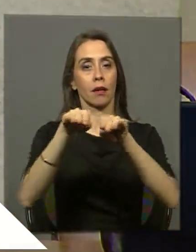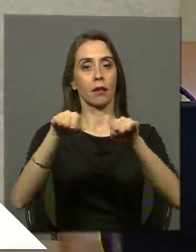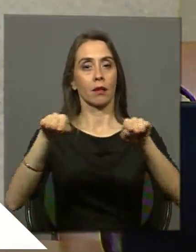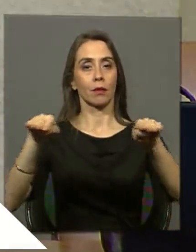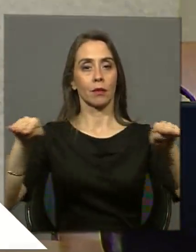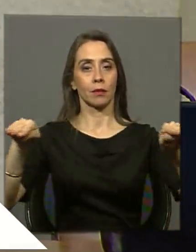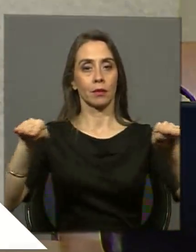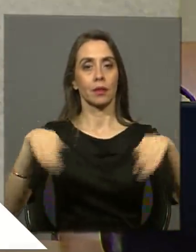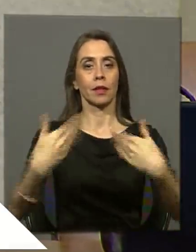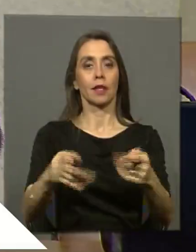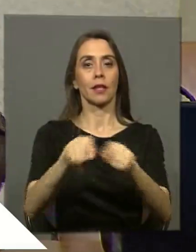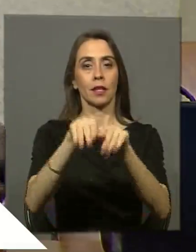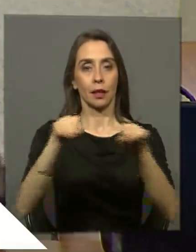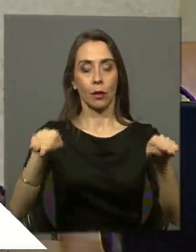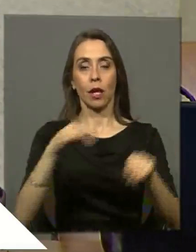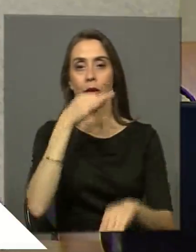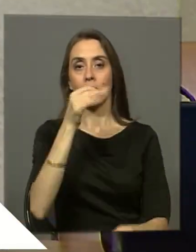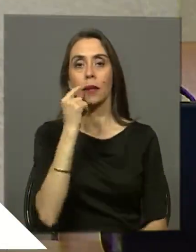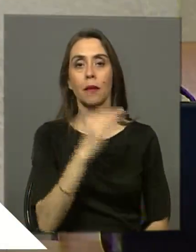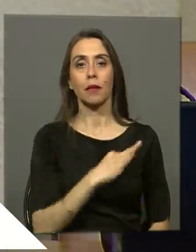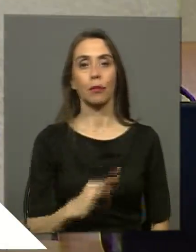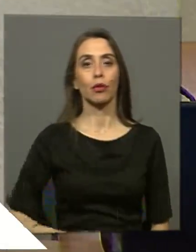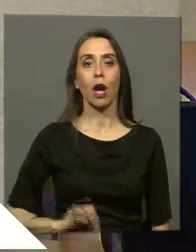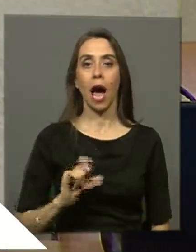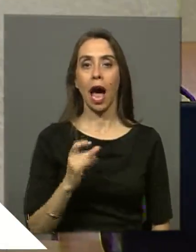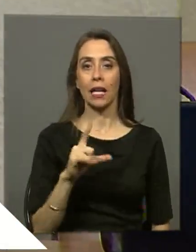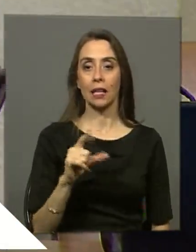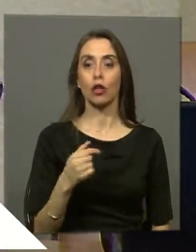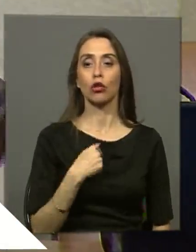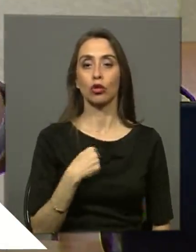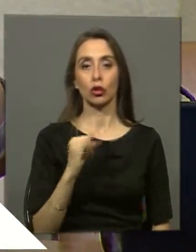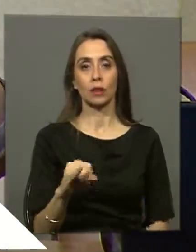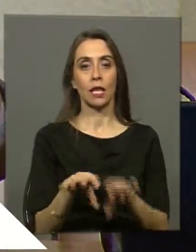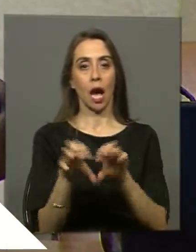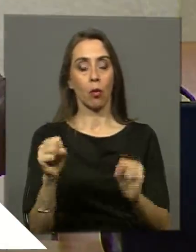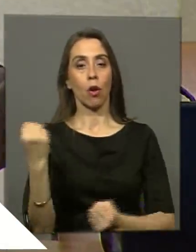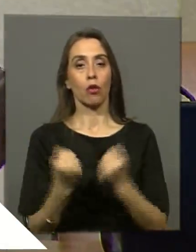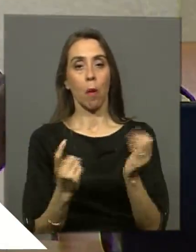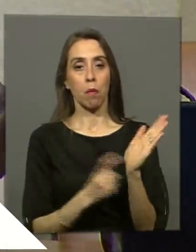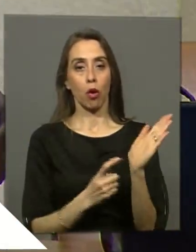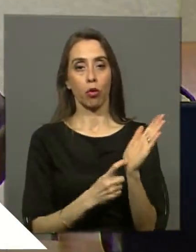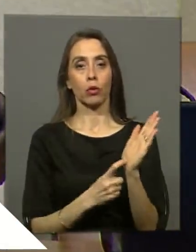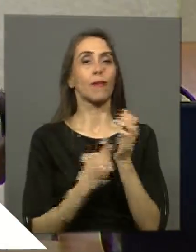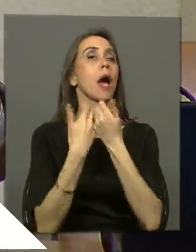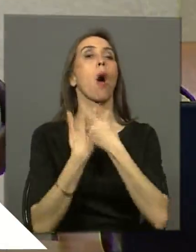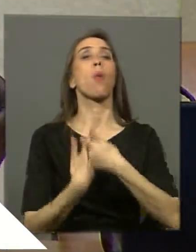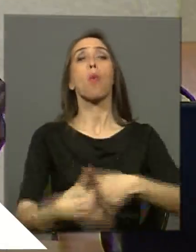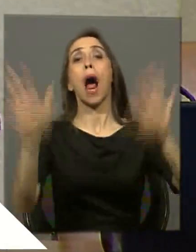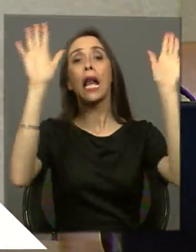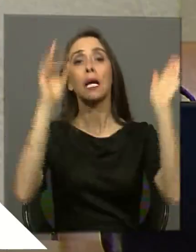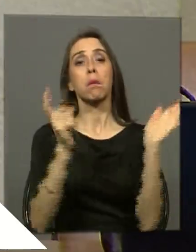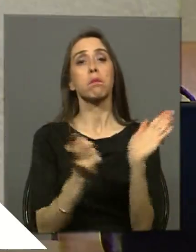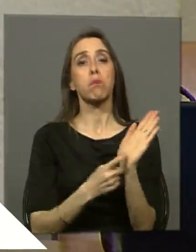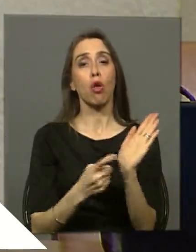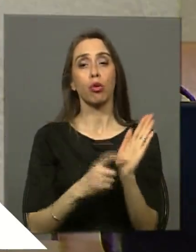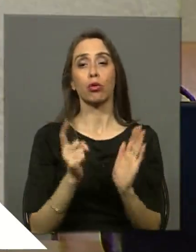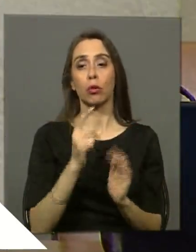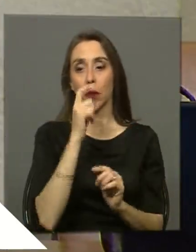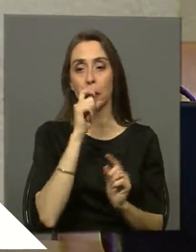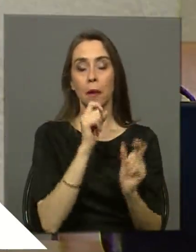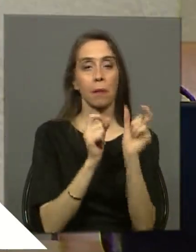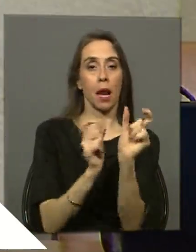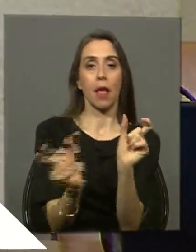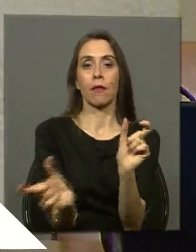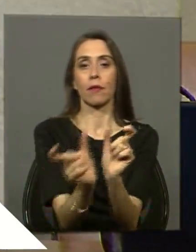que va a producir equidad que es lo que plantea el diputado yo estoy de acuerdo con la productividad pero no cualquier productividad agríguele otro adjetivo